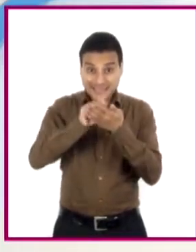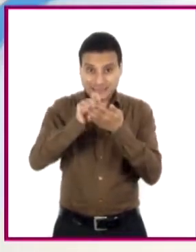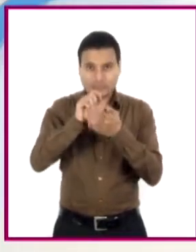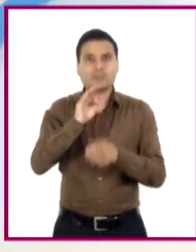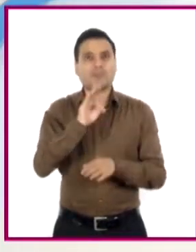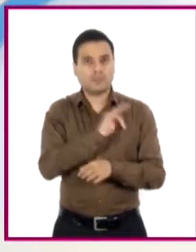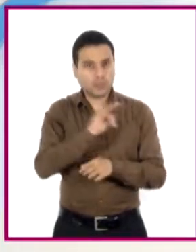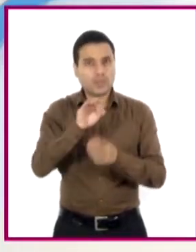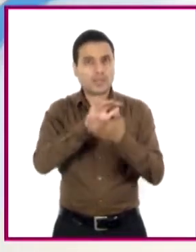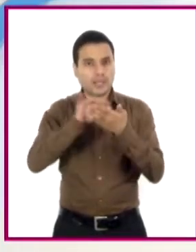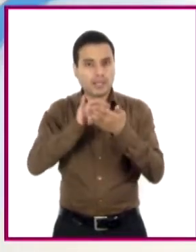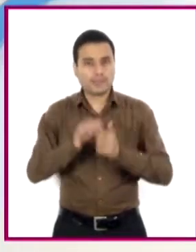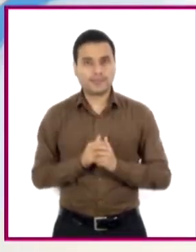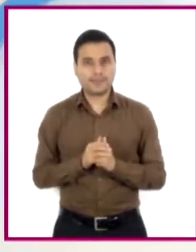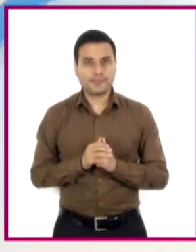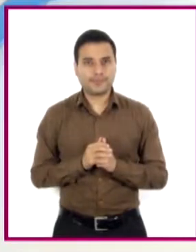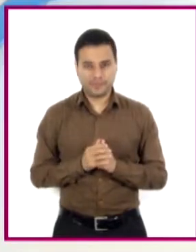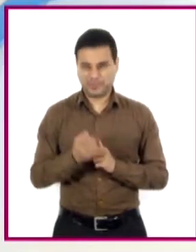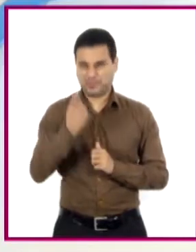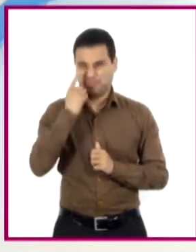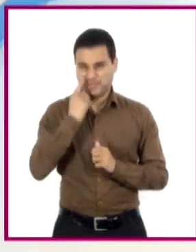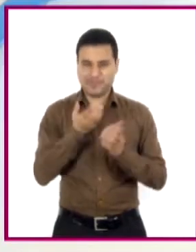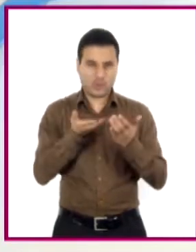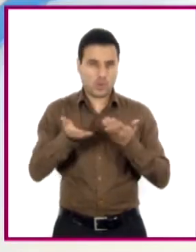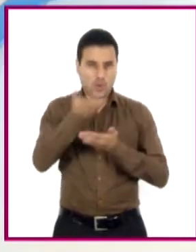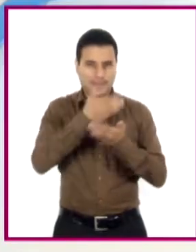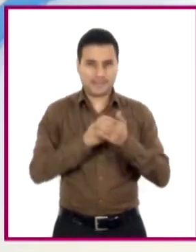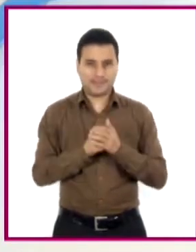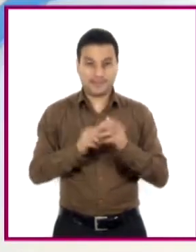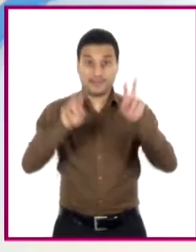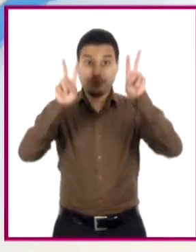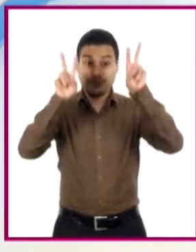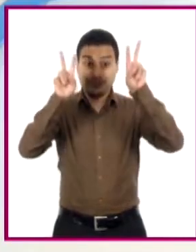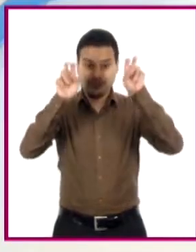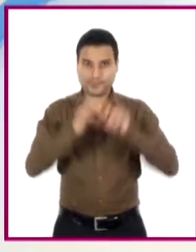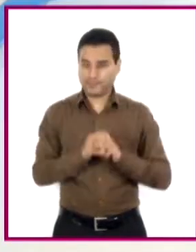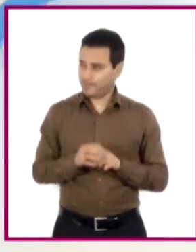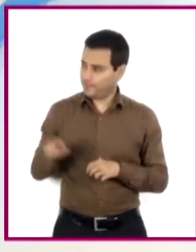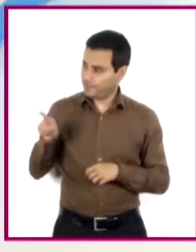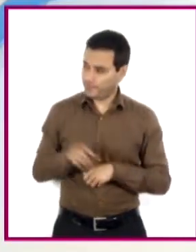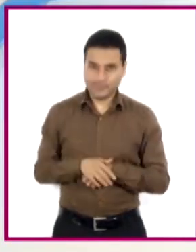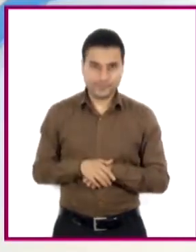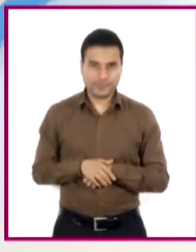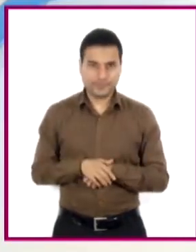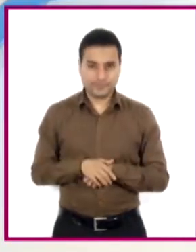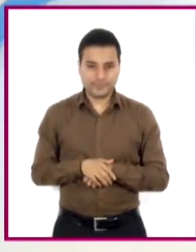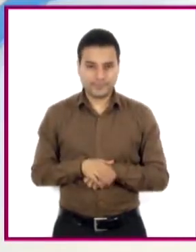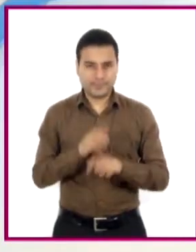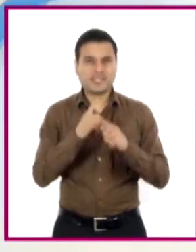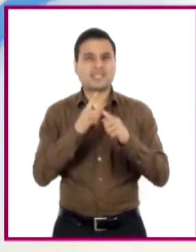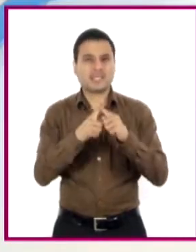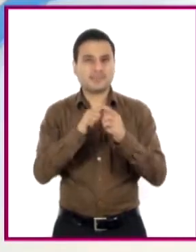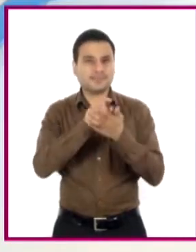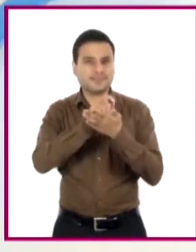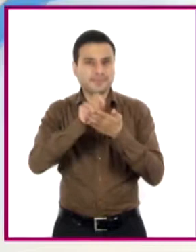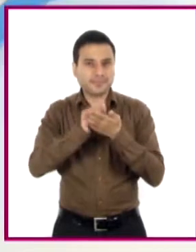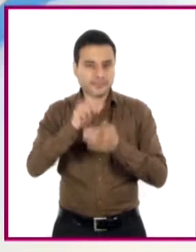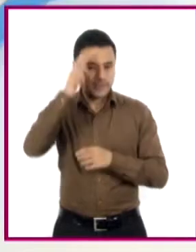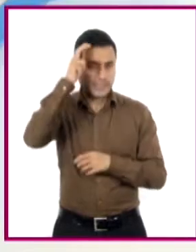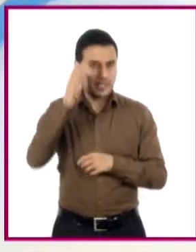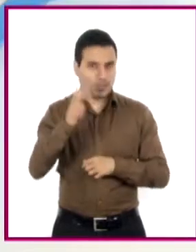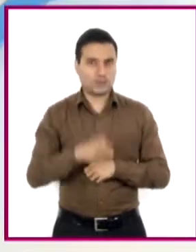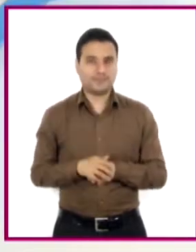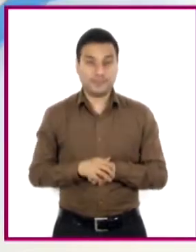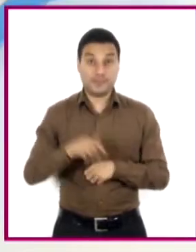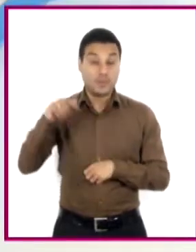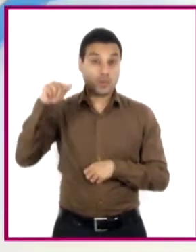ilustrado. Les compartiré un fragmento de la proclama a la Nación Americana, emitida por Miguel Hidalgo en Guadalajara el